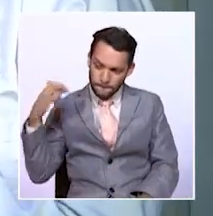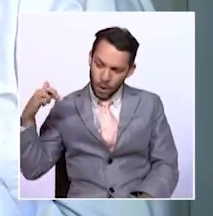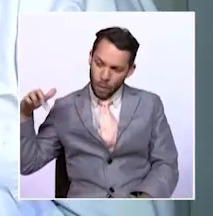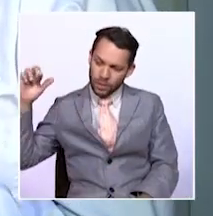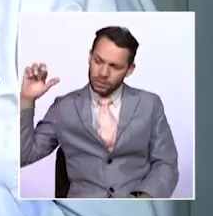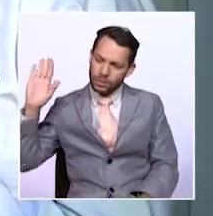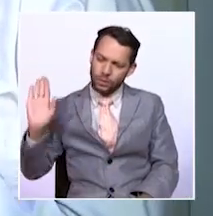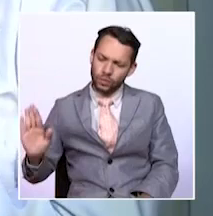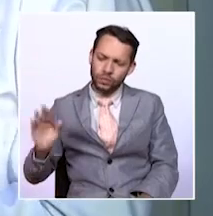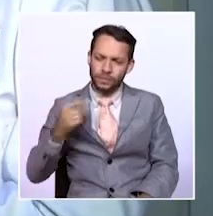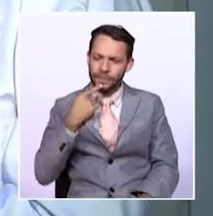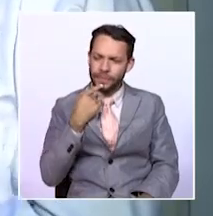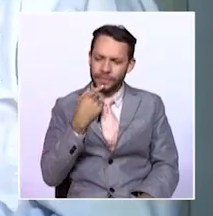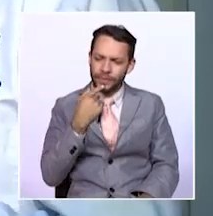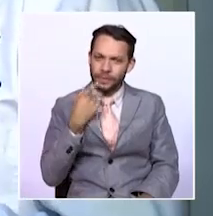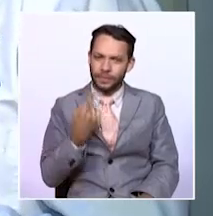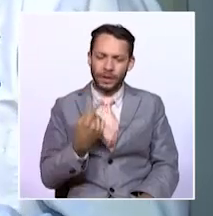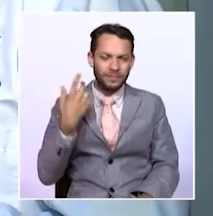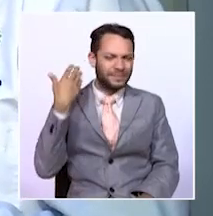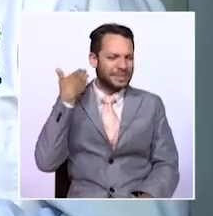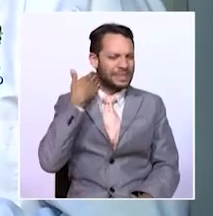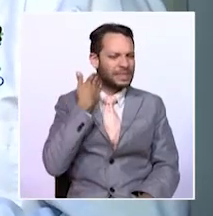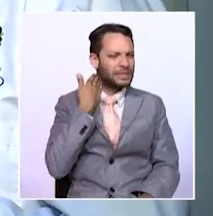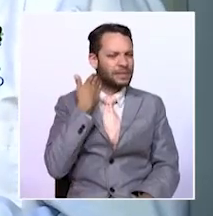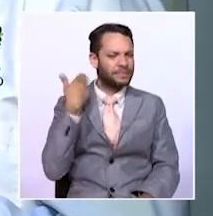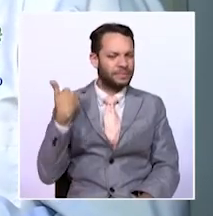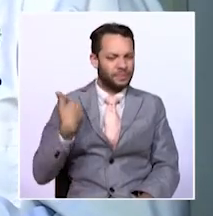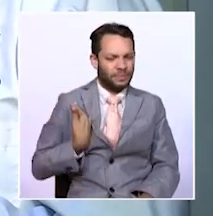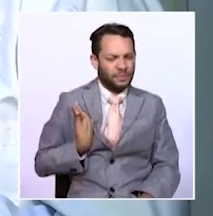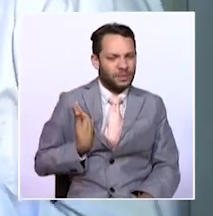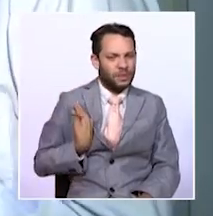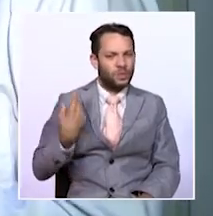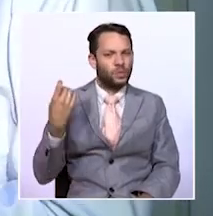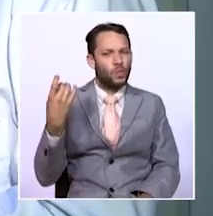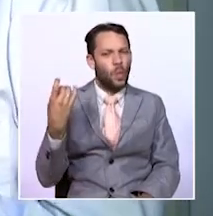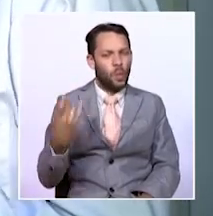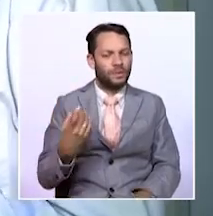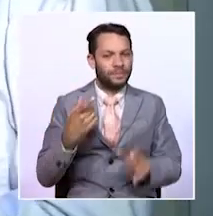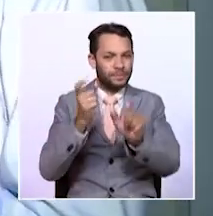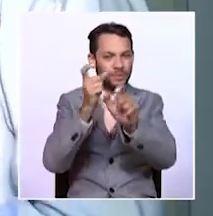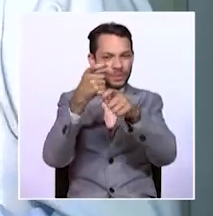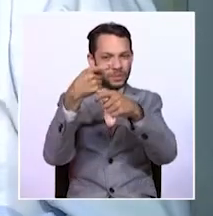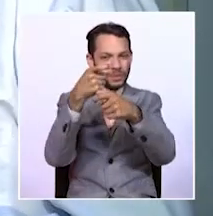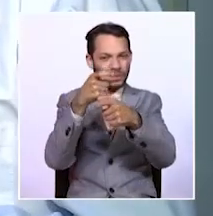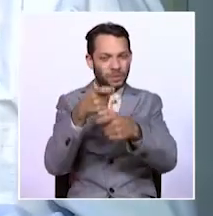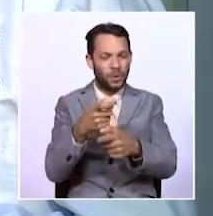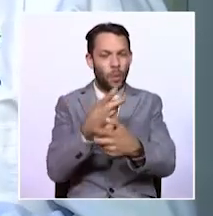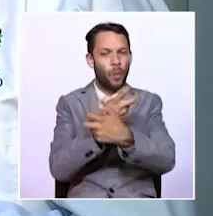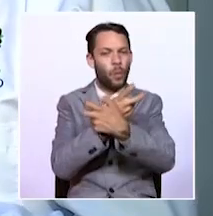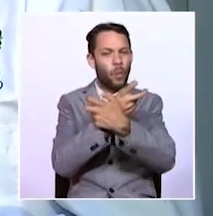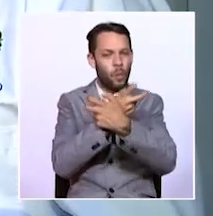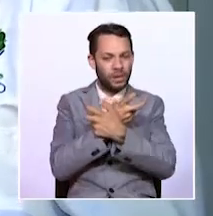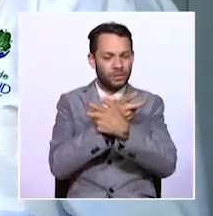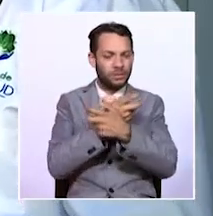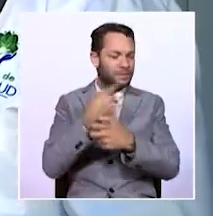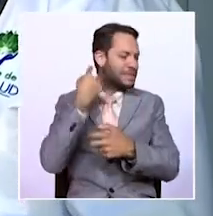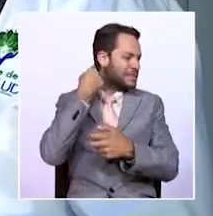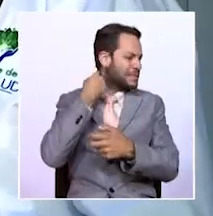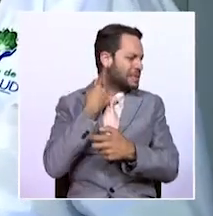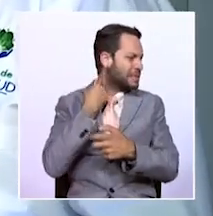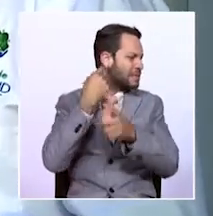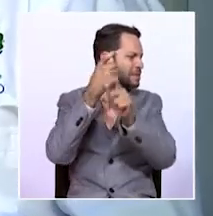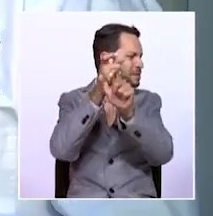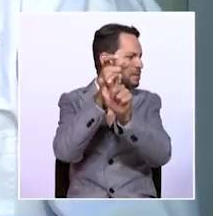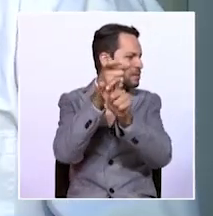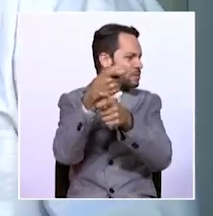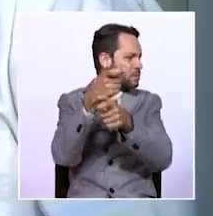nivel de la columna vertebral, que es muchas de las cosas que ocurren a través de la columna vertebral que empiezan a manifestarse con un